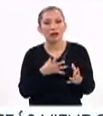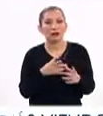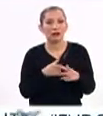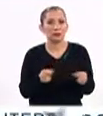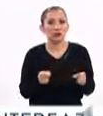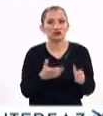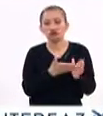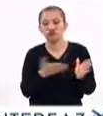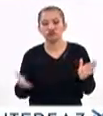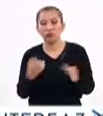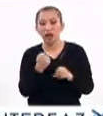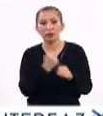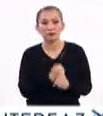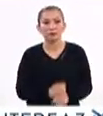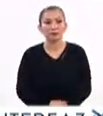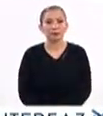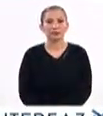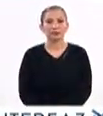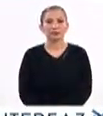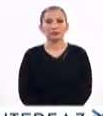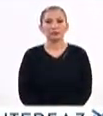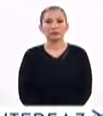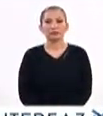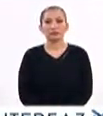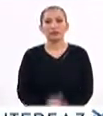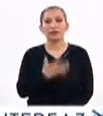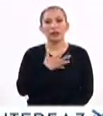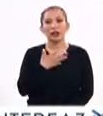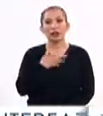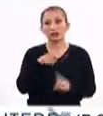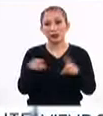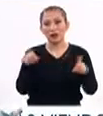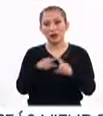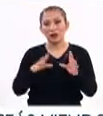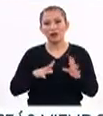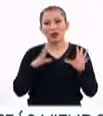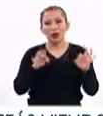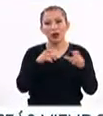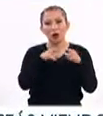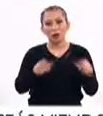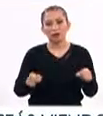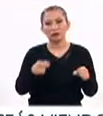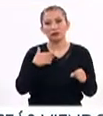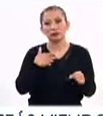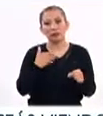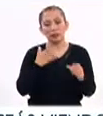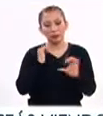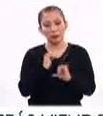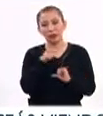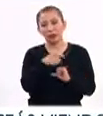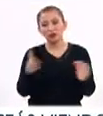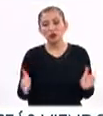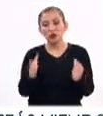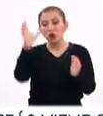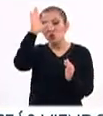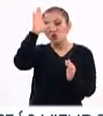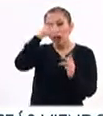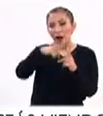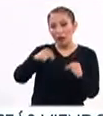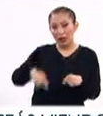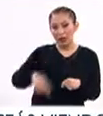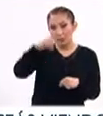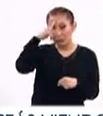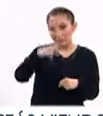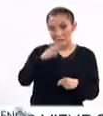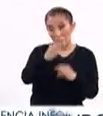Japón a lo largo del año? Pues la verdad es que tenemos muchas. La Fundación Japón básicamente se encarga de promover la cultura japonesa